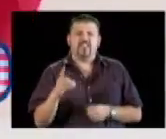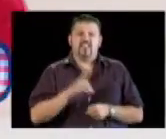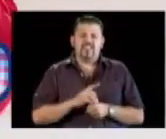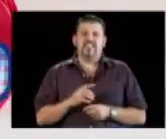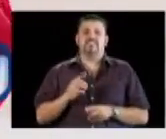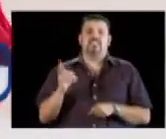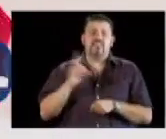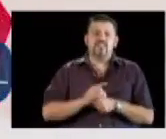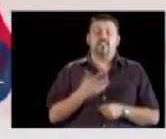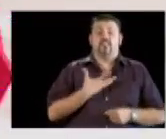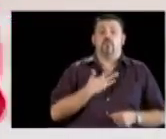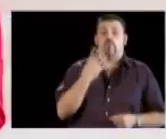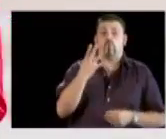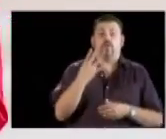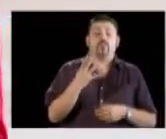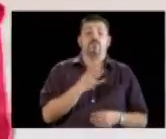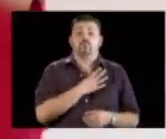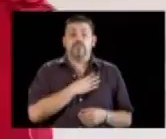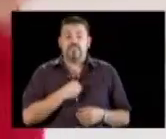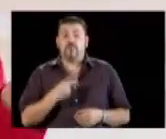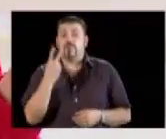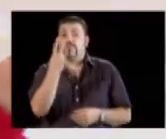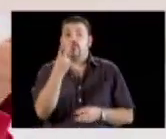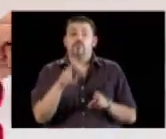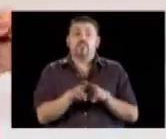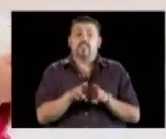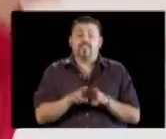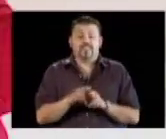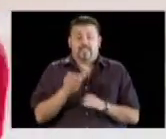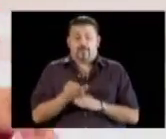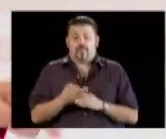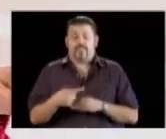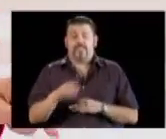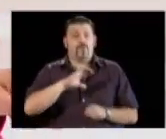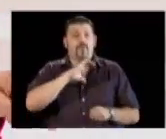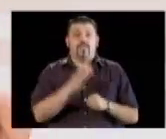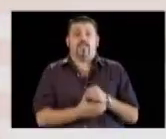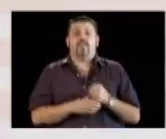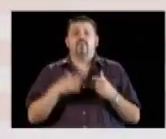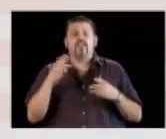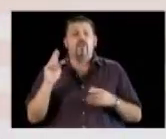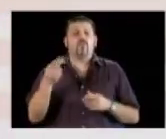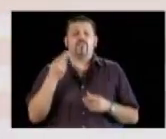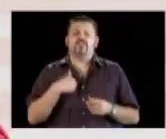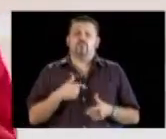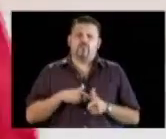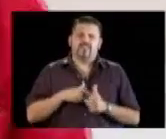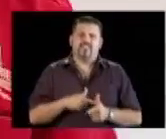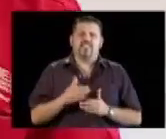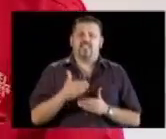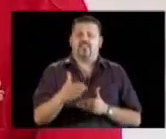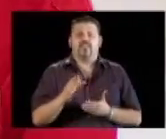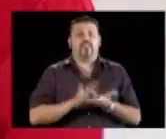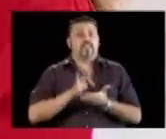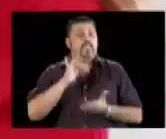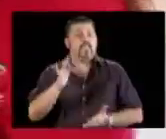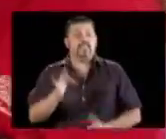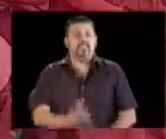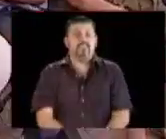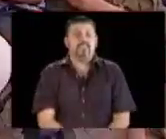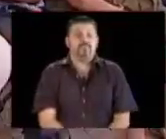Angélica, 4 hijos y 2 nietos. Voy a terminar mi carrera y voy a seguir adelante. Gracias.